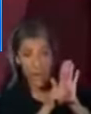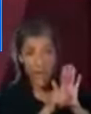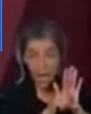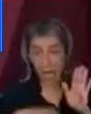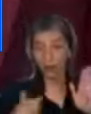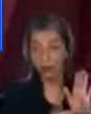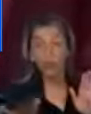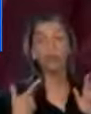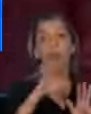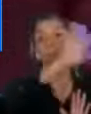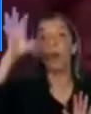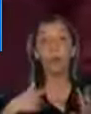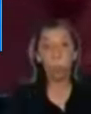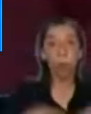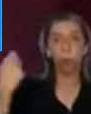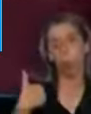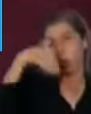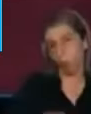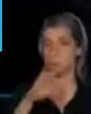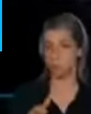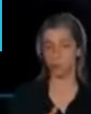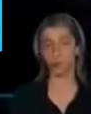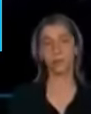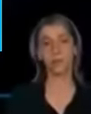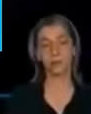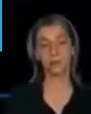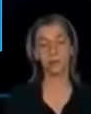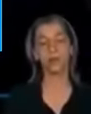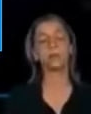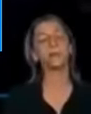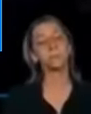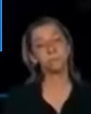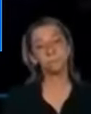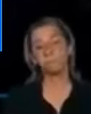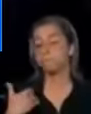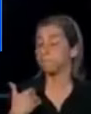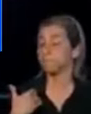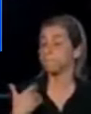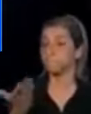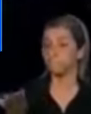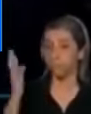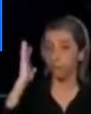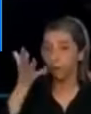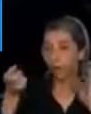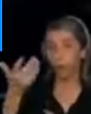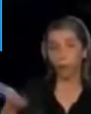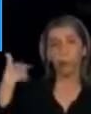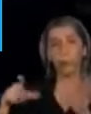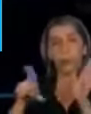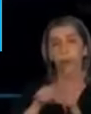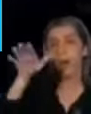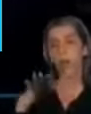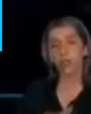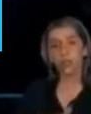debate presidencial no se abre de propuestas o se hable de propuestas muy ligeras. Digo, tuvimos a Schiaretti o al